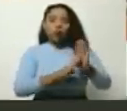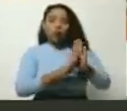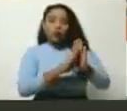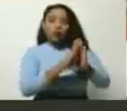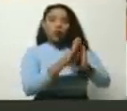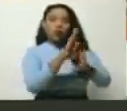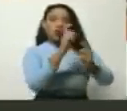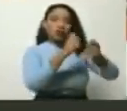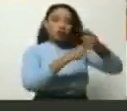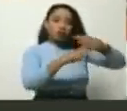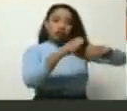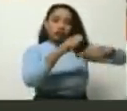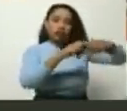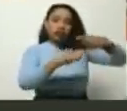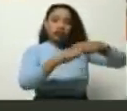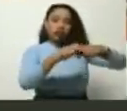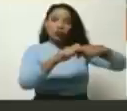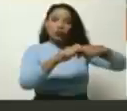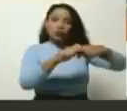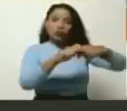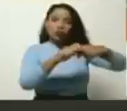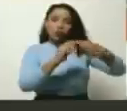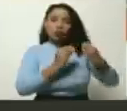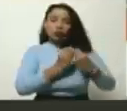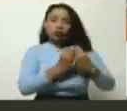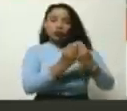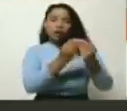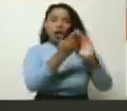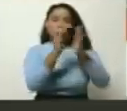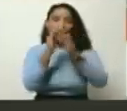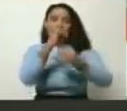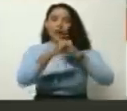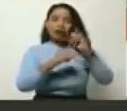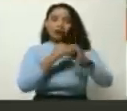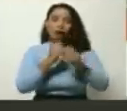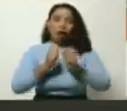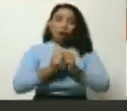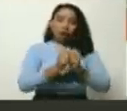negociación con el acompañamiento de la comunidad internacional.